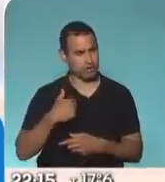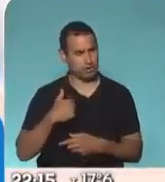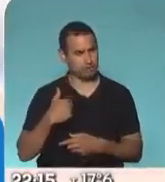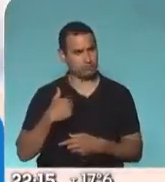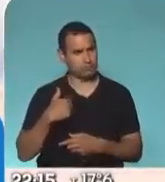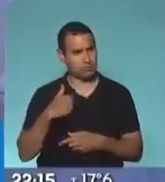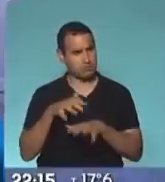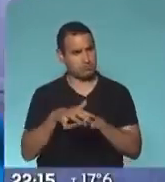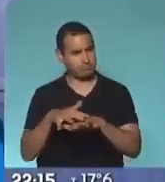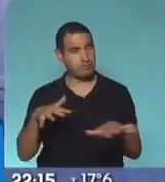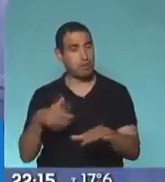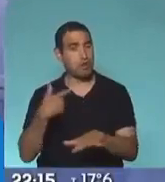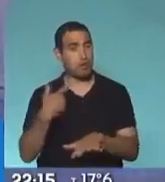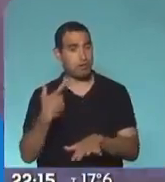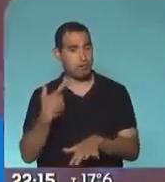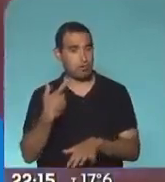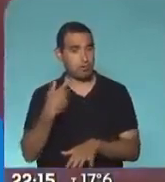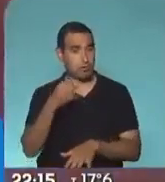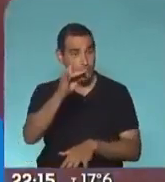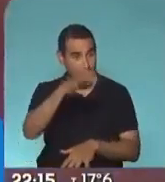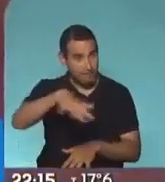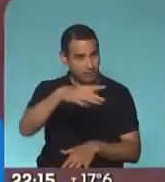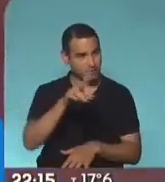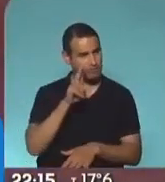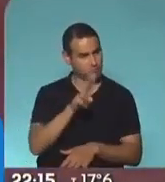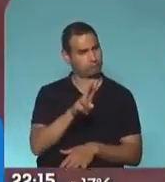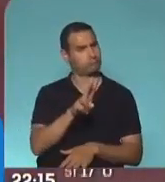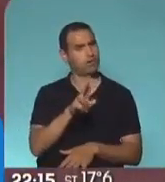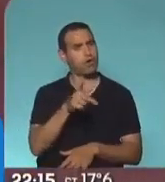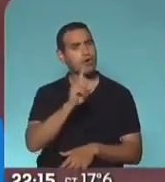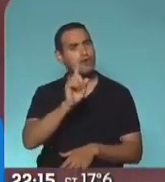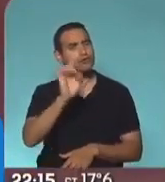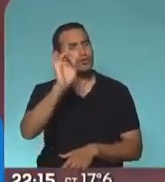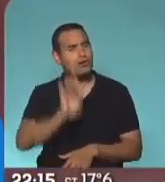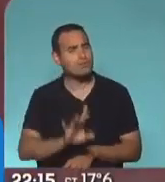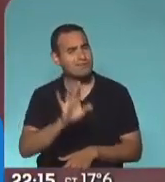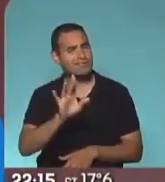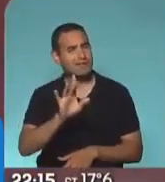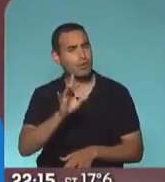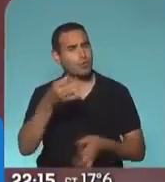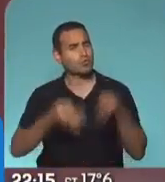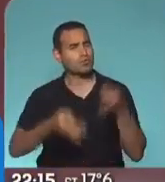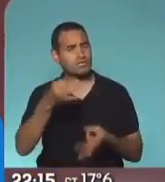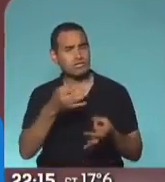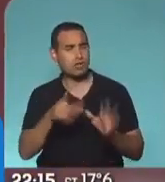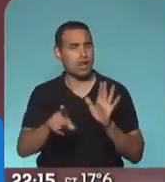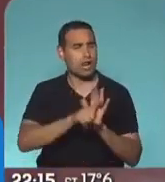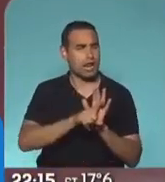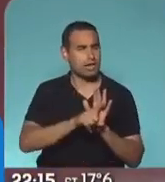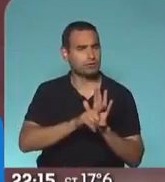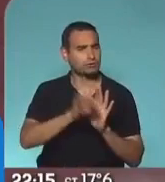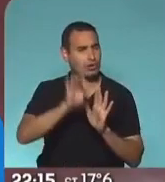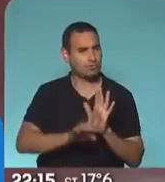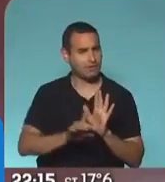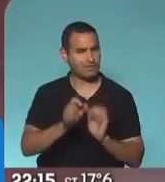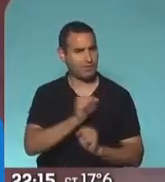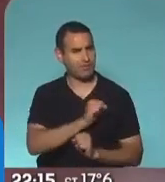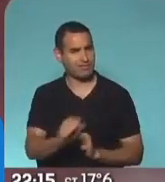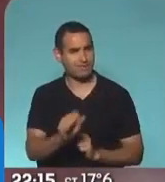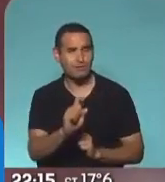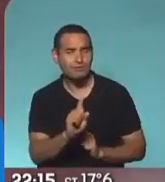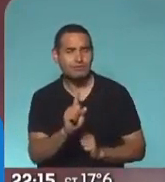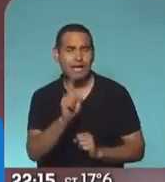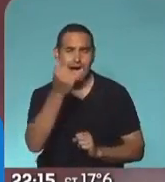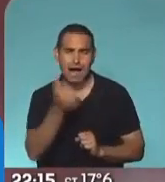manera expresa el golpe en Bolivia es que por primera vez no hay simplemente una cuestión judicial legal, claramente, sino que lo que se atisbó es